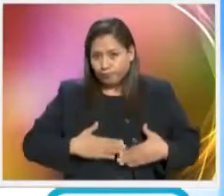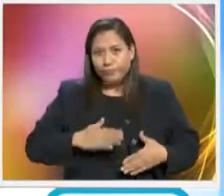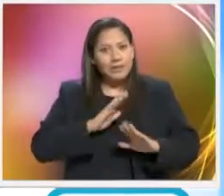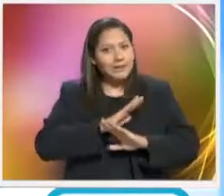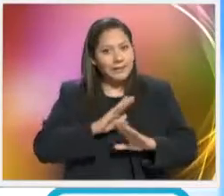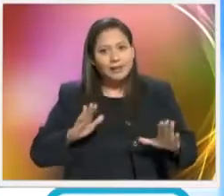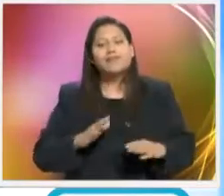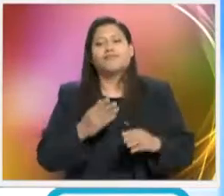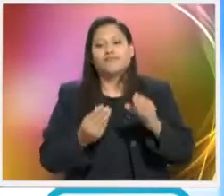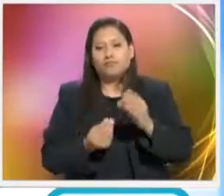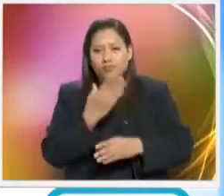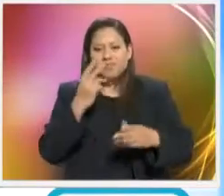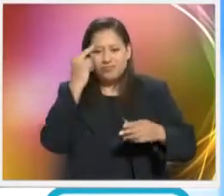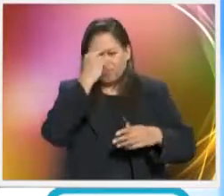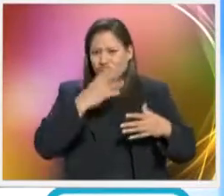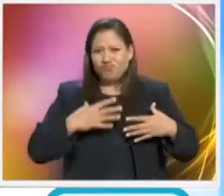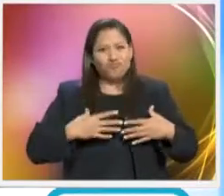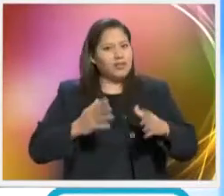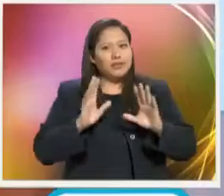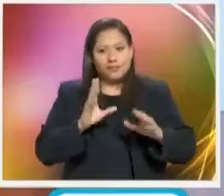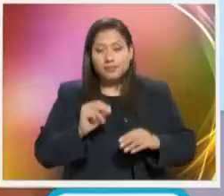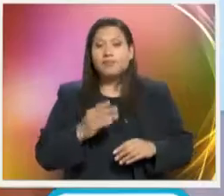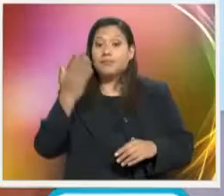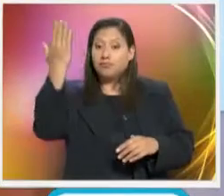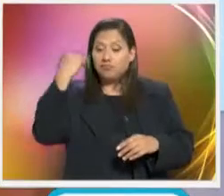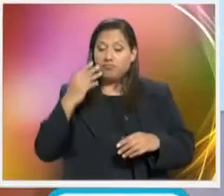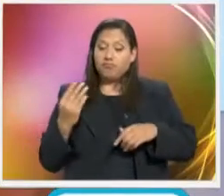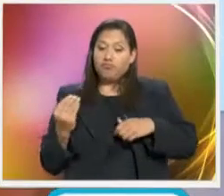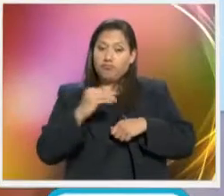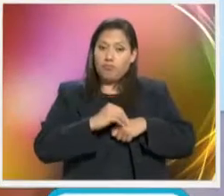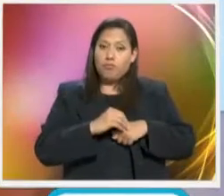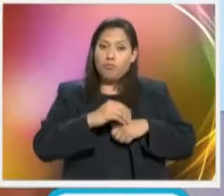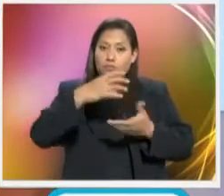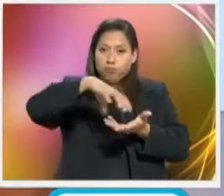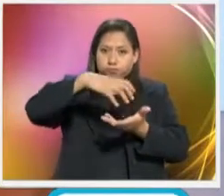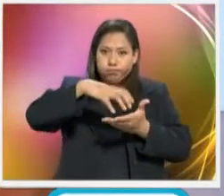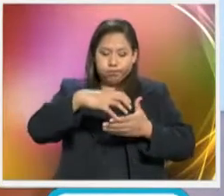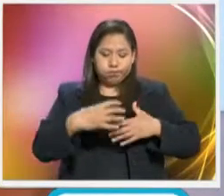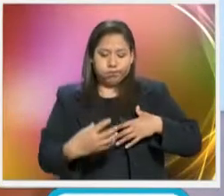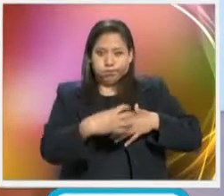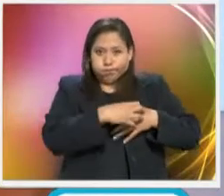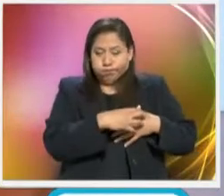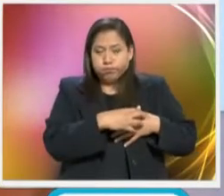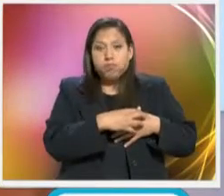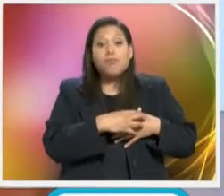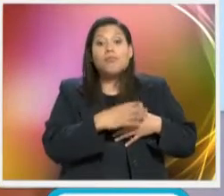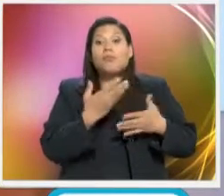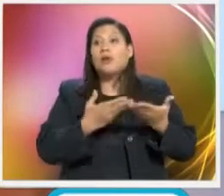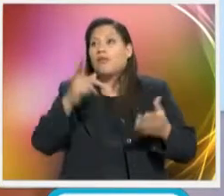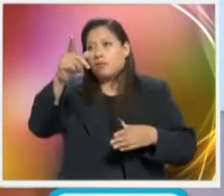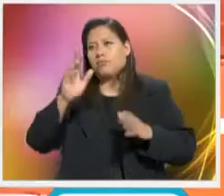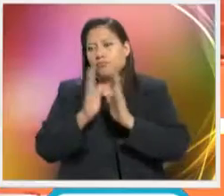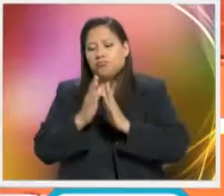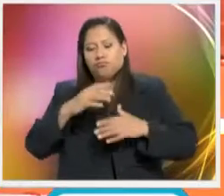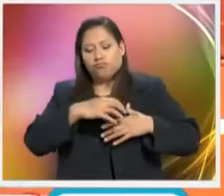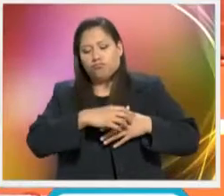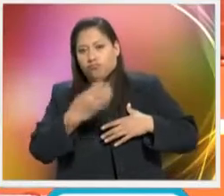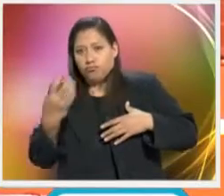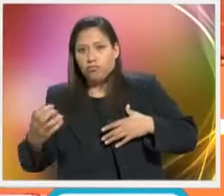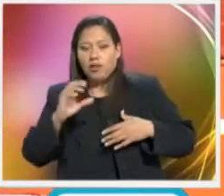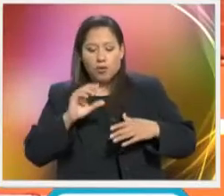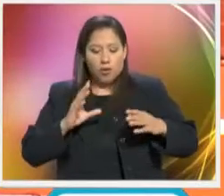de toda la voluptuosidad. Ajá, hay muchas mujeres que tenían implantes, ahora están recurriendo a retirárselos o a disminuir la